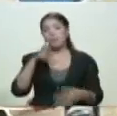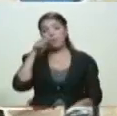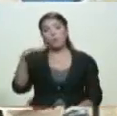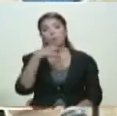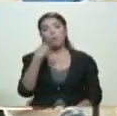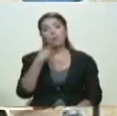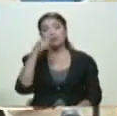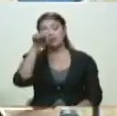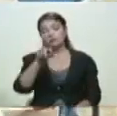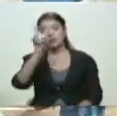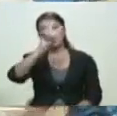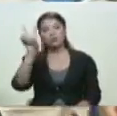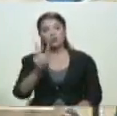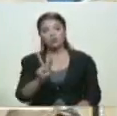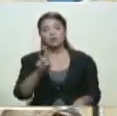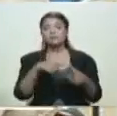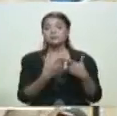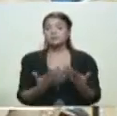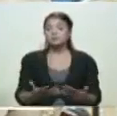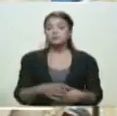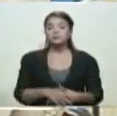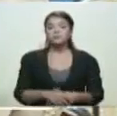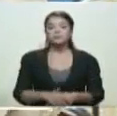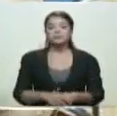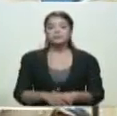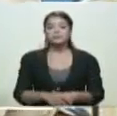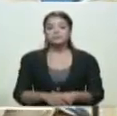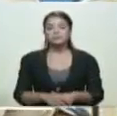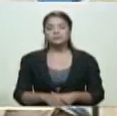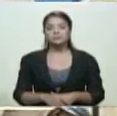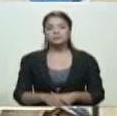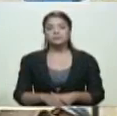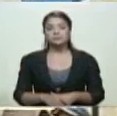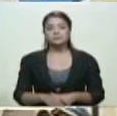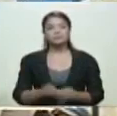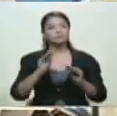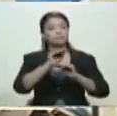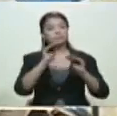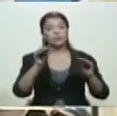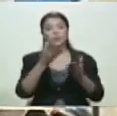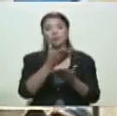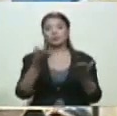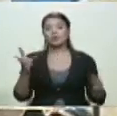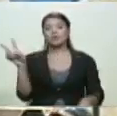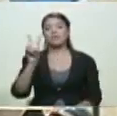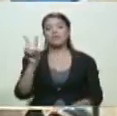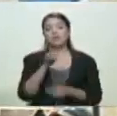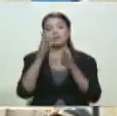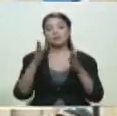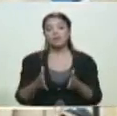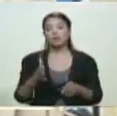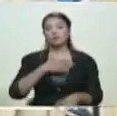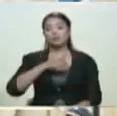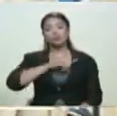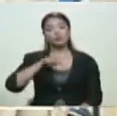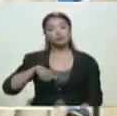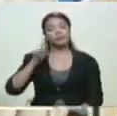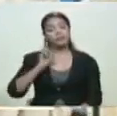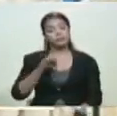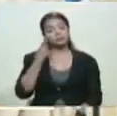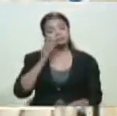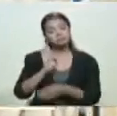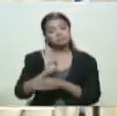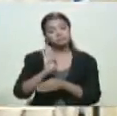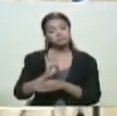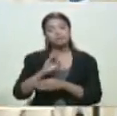en Venezuela. Y por eso, estimados venezolanos y venezolanas, nosotros tenemos que cuidar